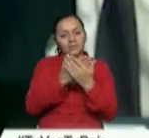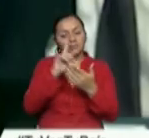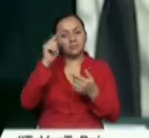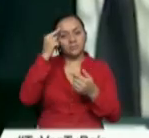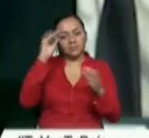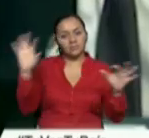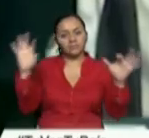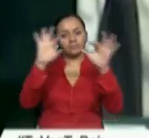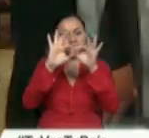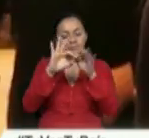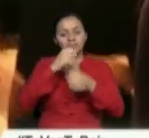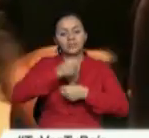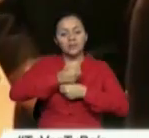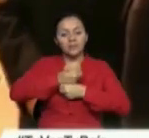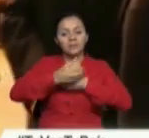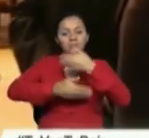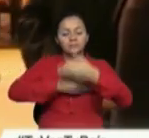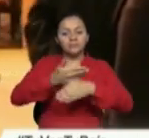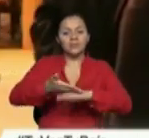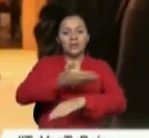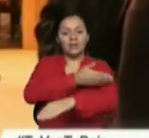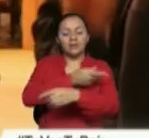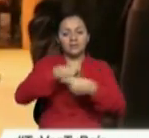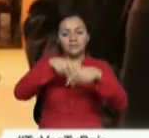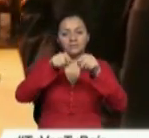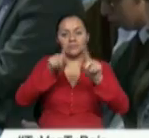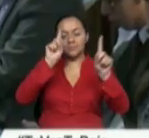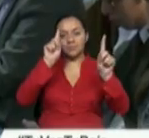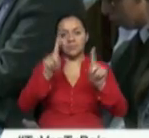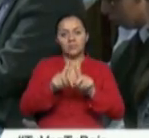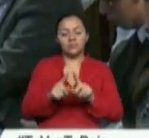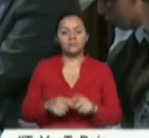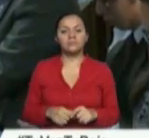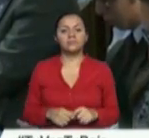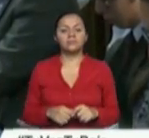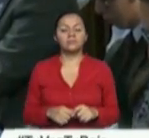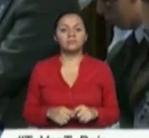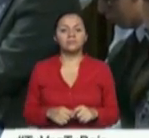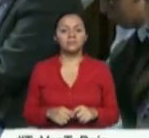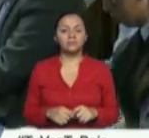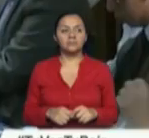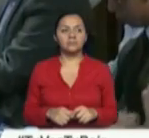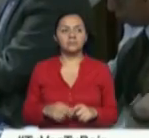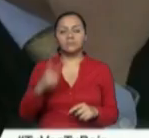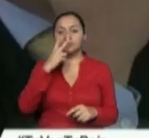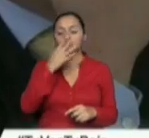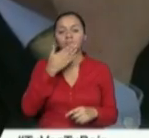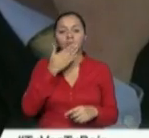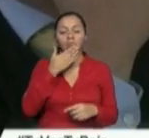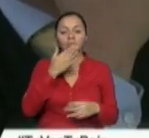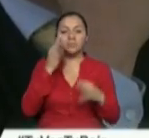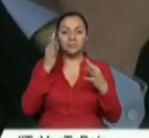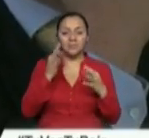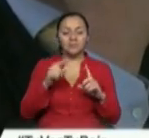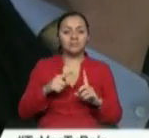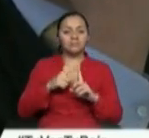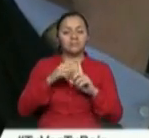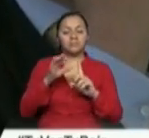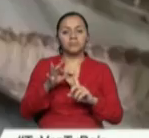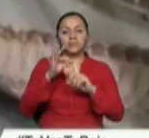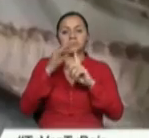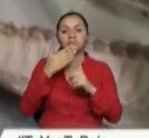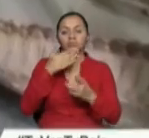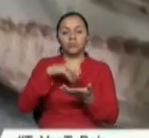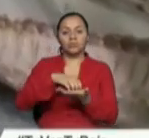ipa por el trabajo desarrollado para la firma del acuerdo comercial el segundo mandatario destacó lo fund del acuerdo para el sector